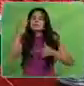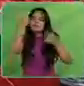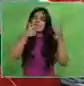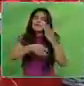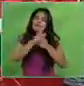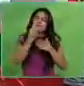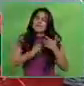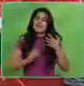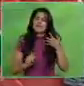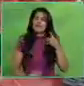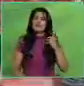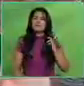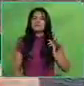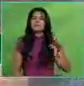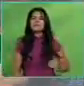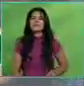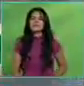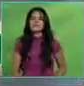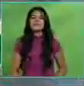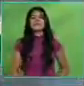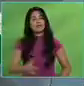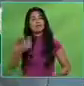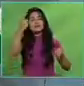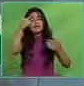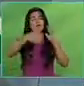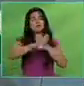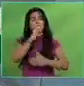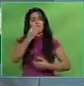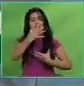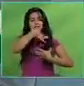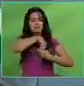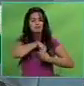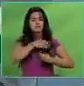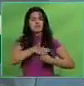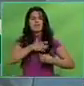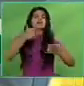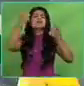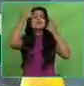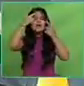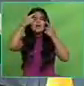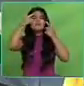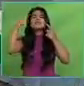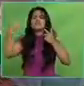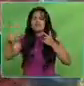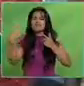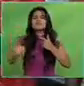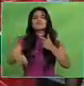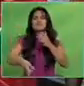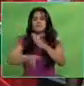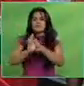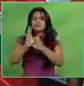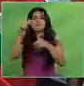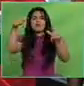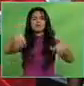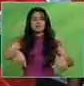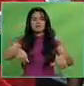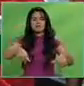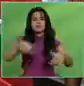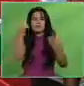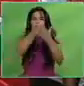tengo Chávez en mi corazón y en mi memoria, porque Chávez vive. Y la lucha sigue. En